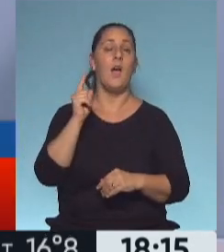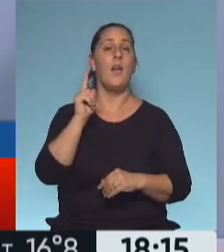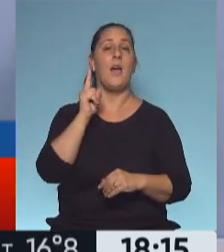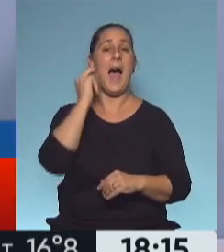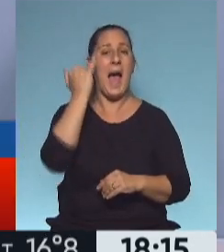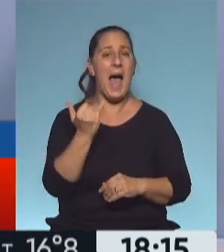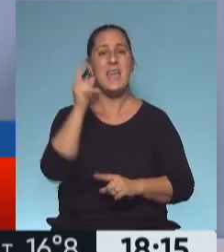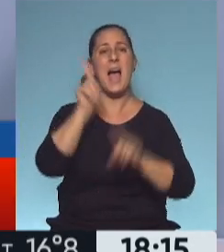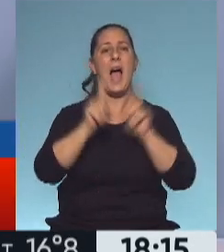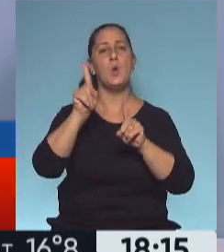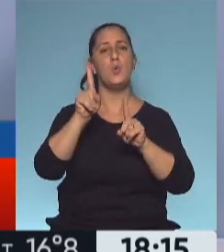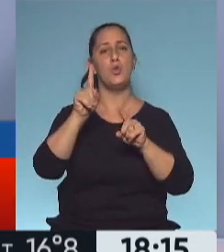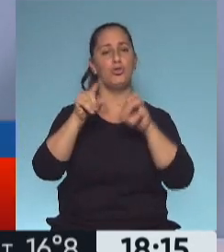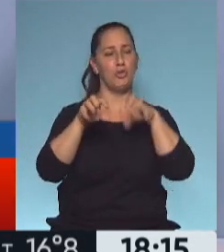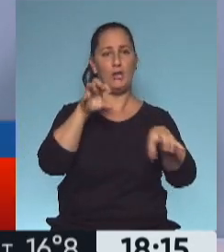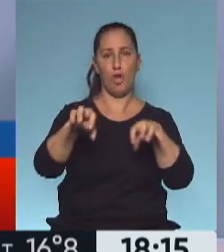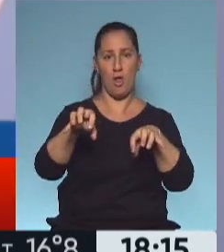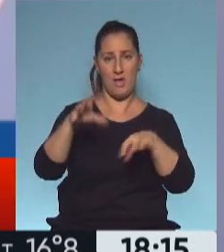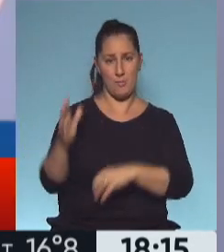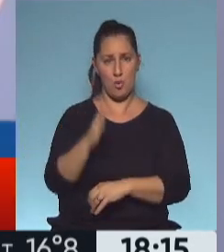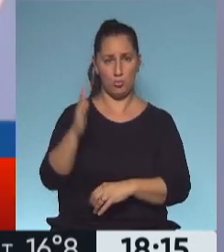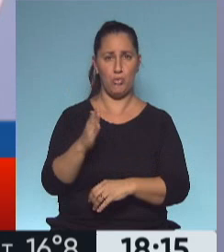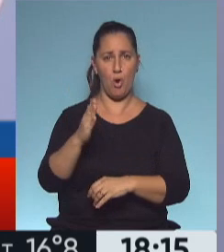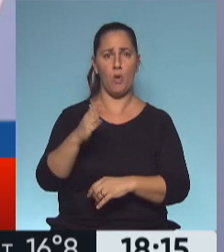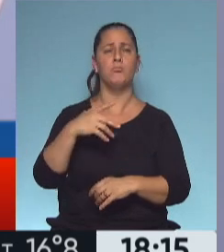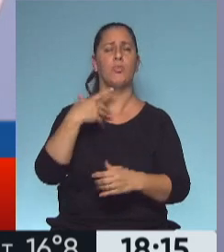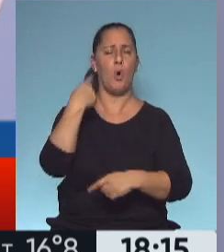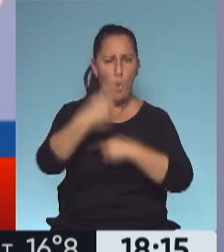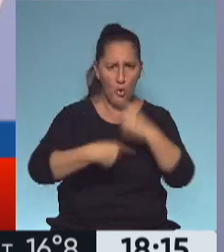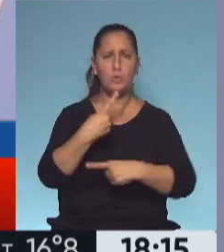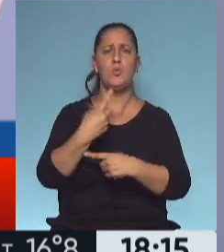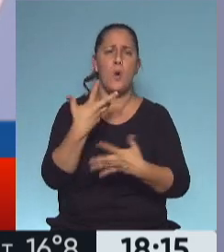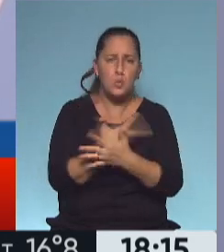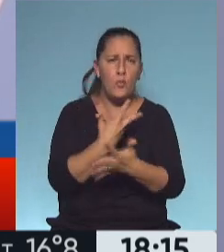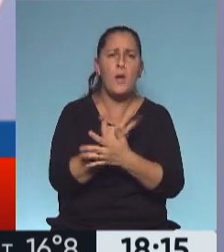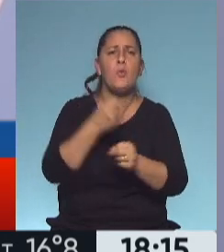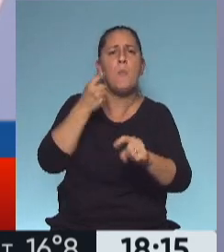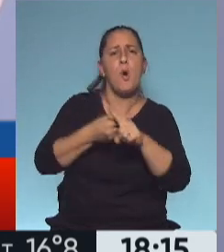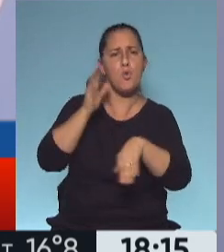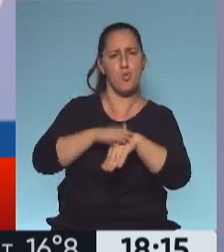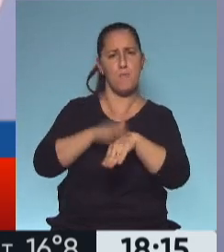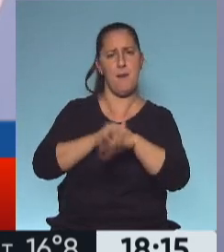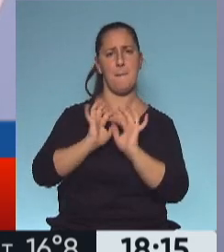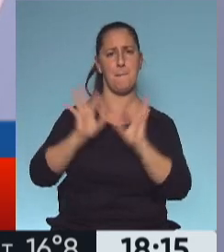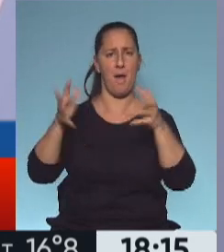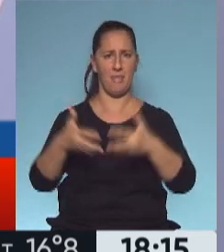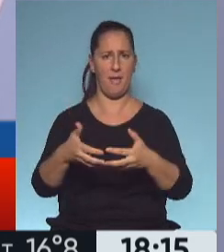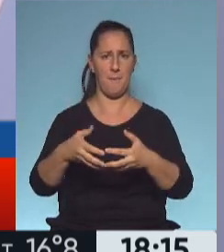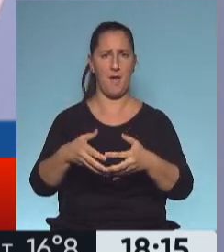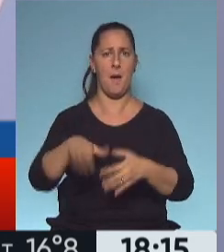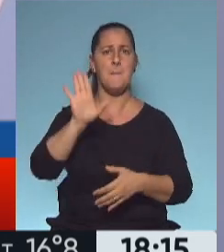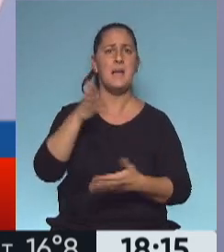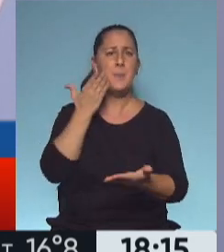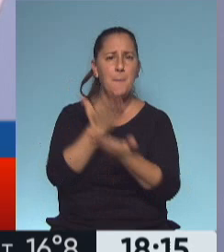hay sectores productivos que siguen sufriendo las consecuencias de la pandemia y que son aquellos que más